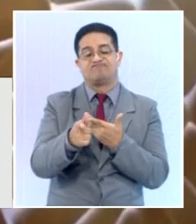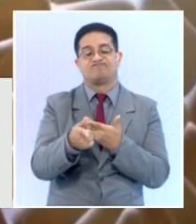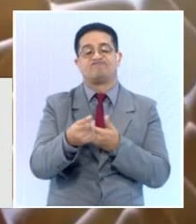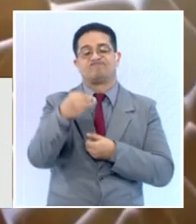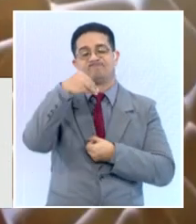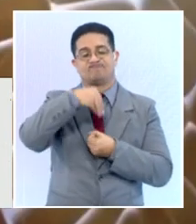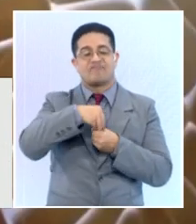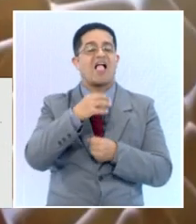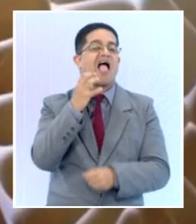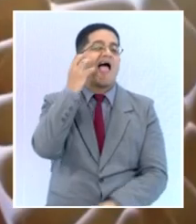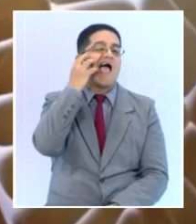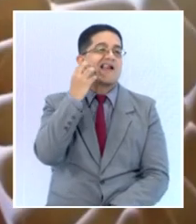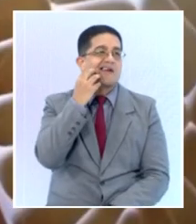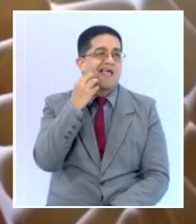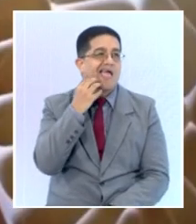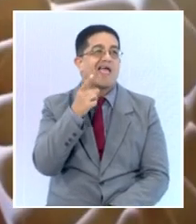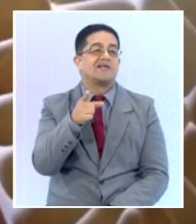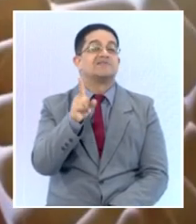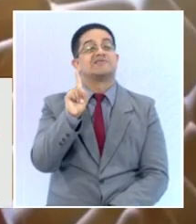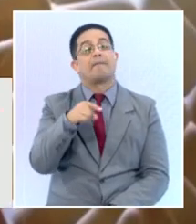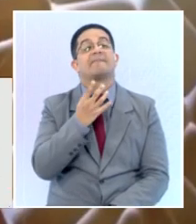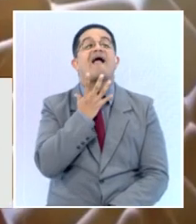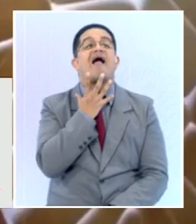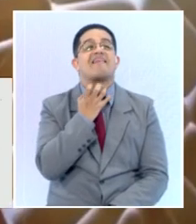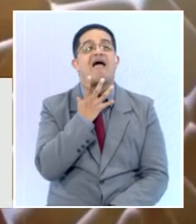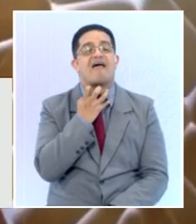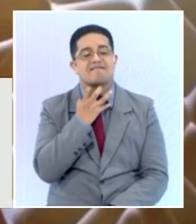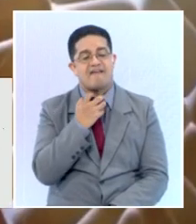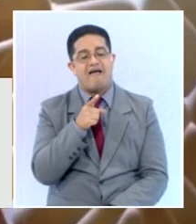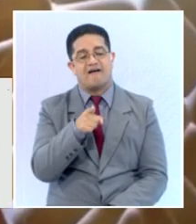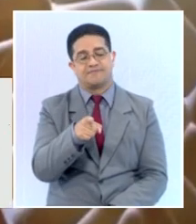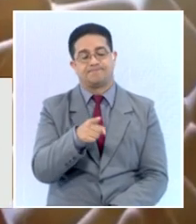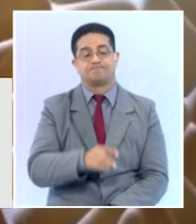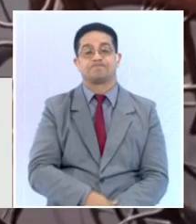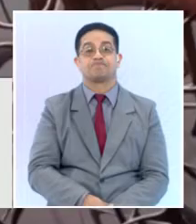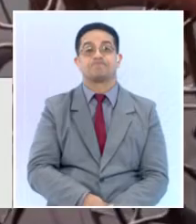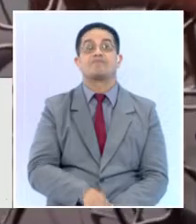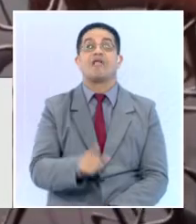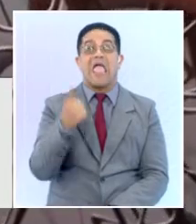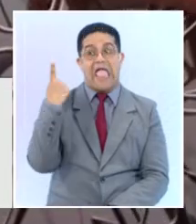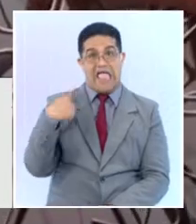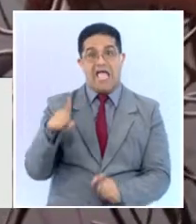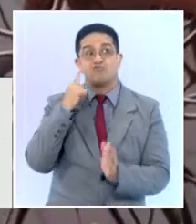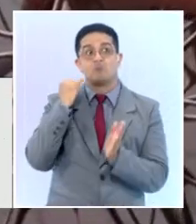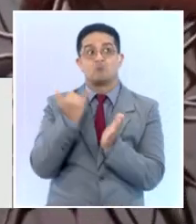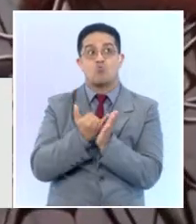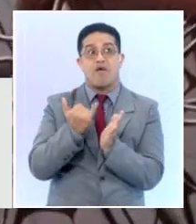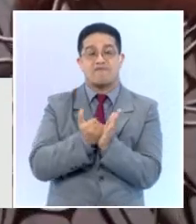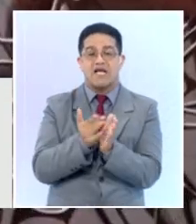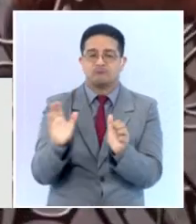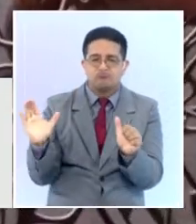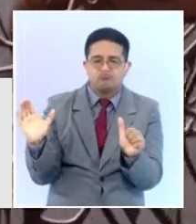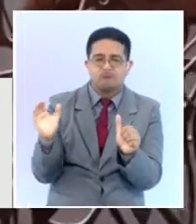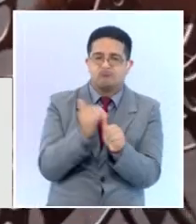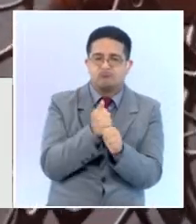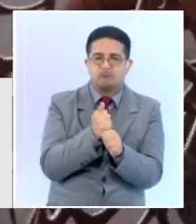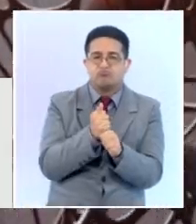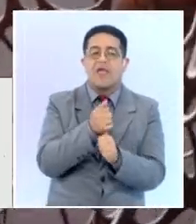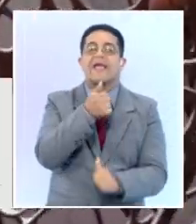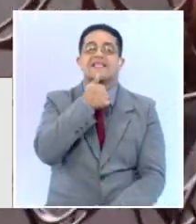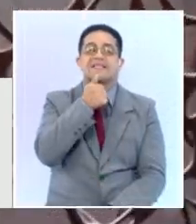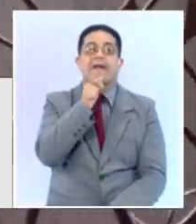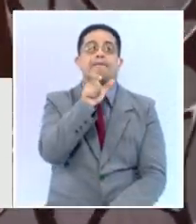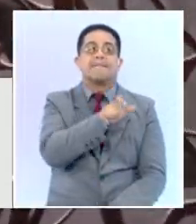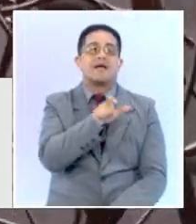acné dermatitis y alergias a su vez diversas pruebas son usadas para identificar a las personas que están